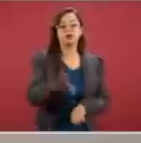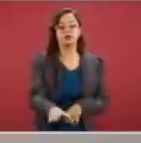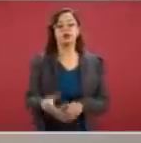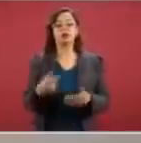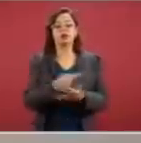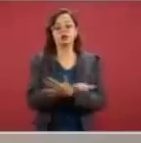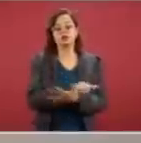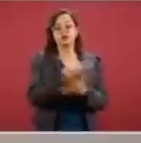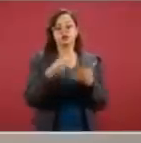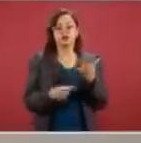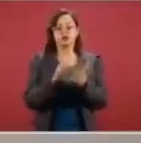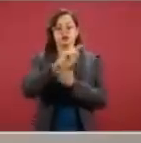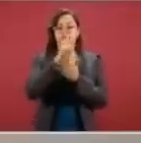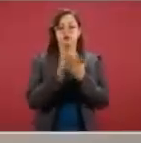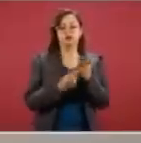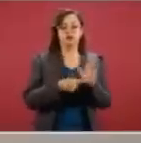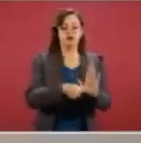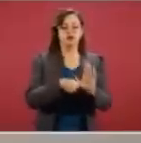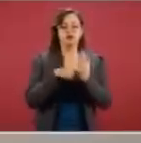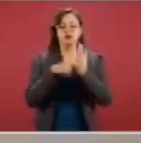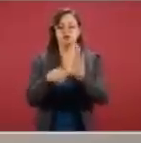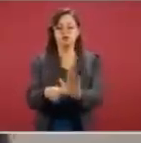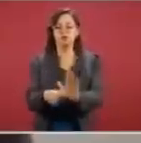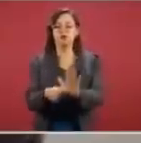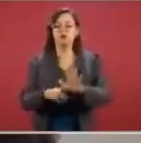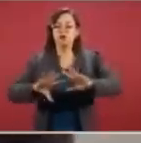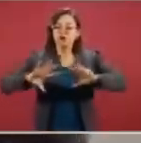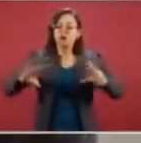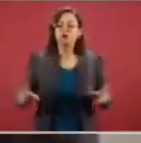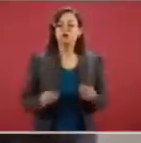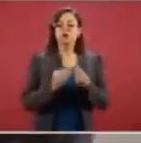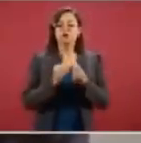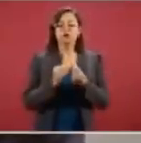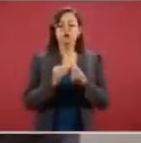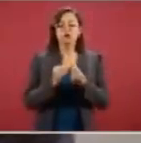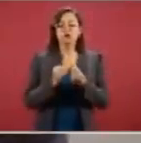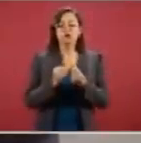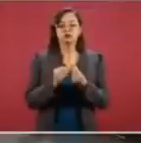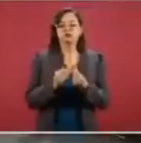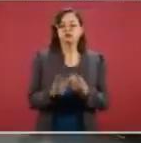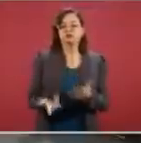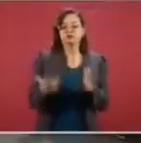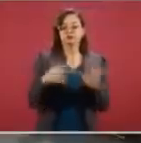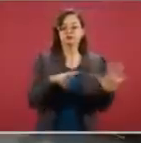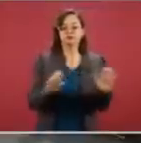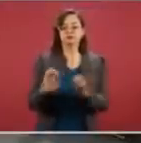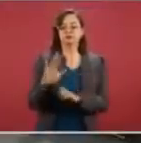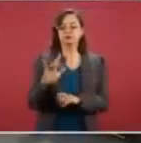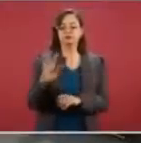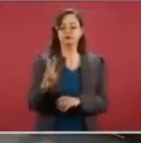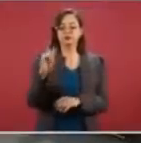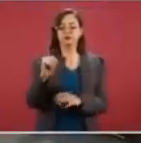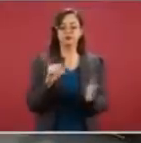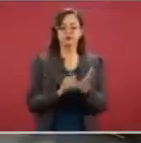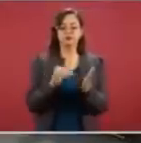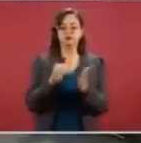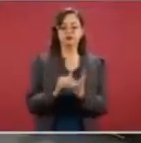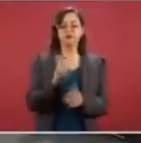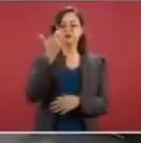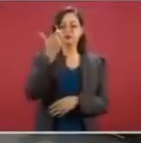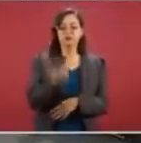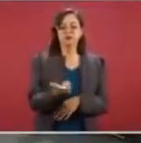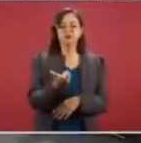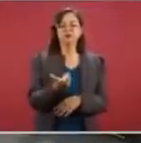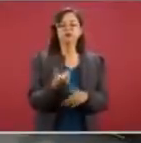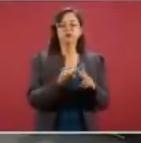les va a presentar a ustedes una cifra importantísima de 859 mil millones de pesos